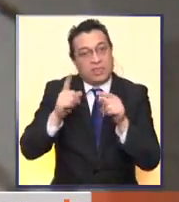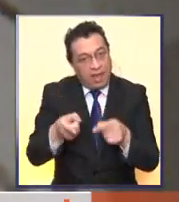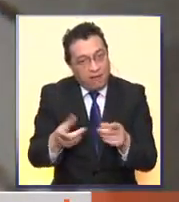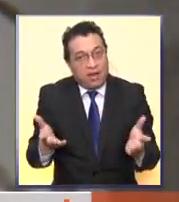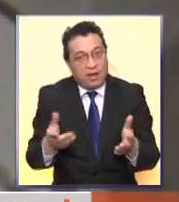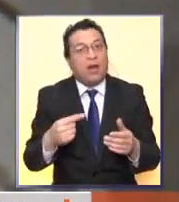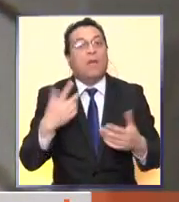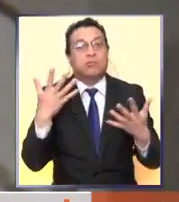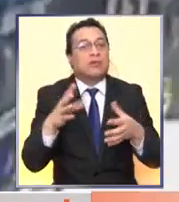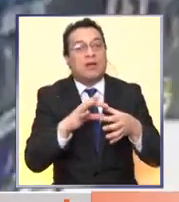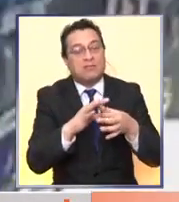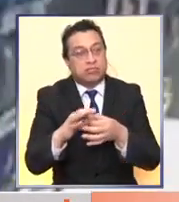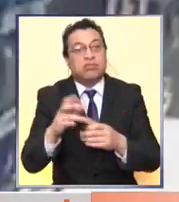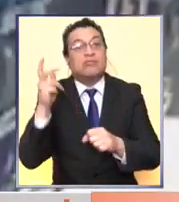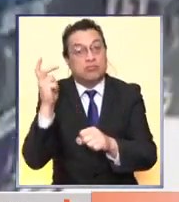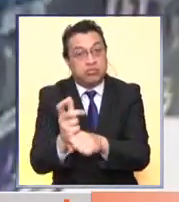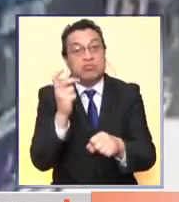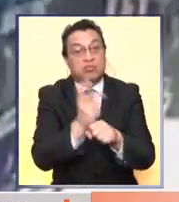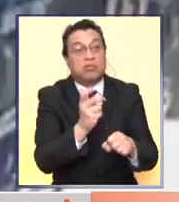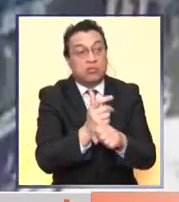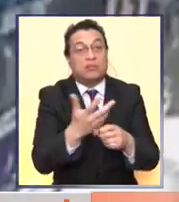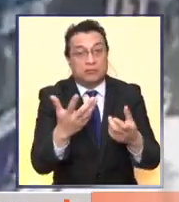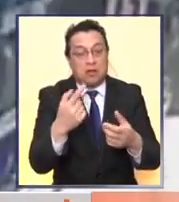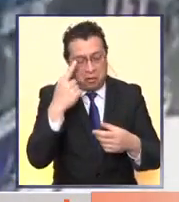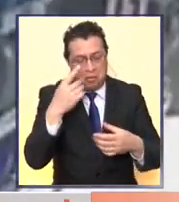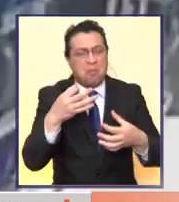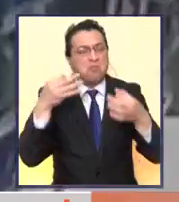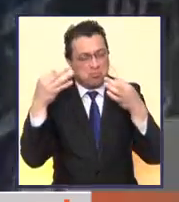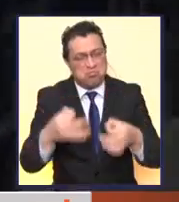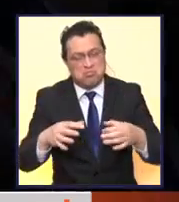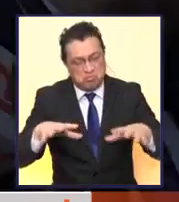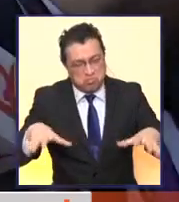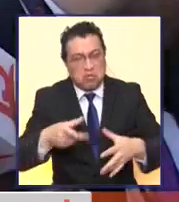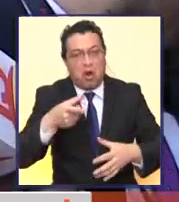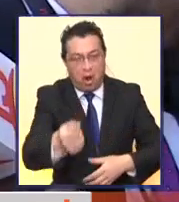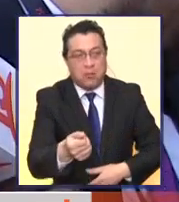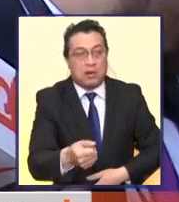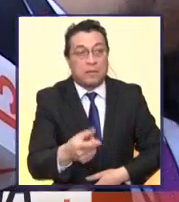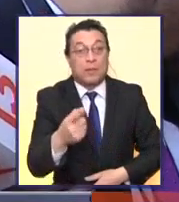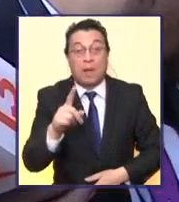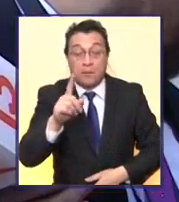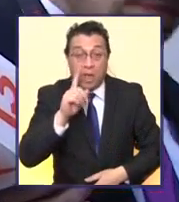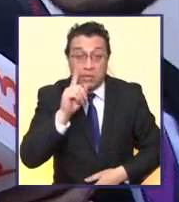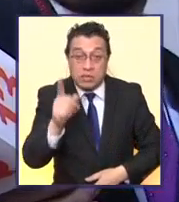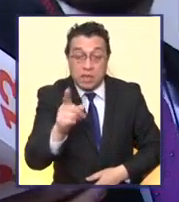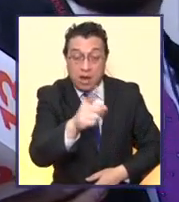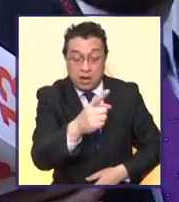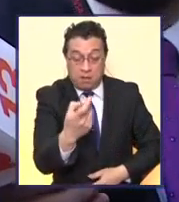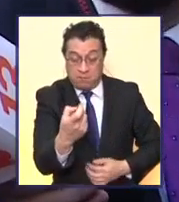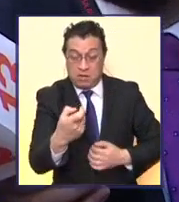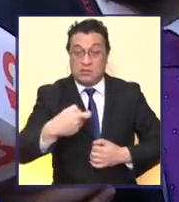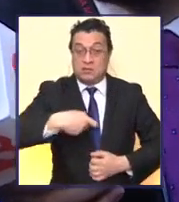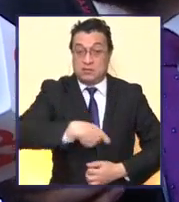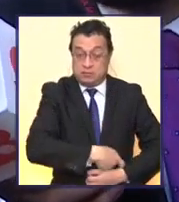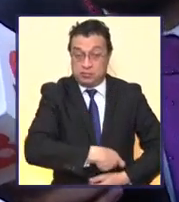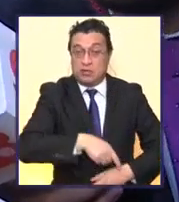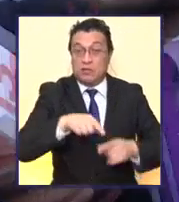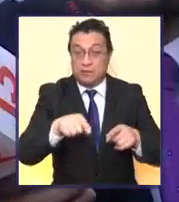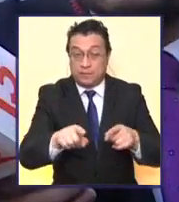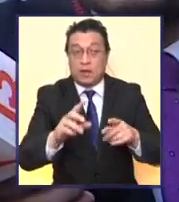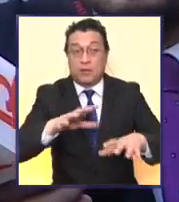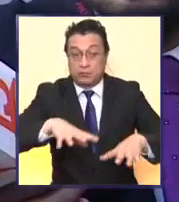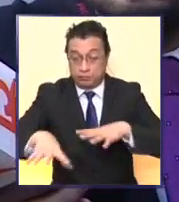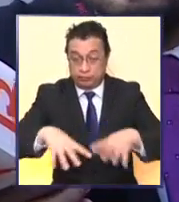estos hechos delictuales se convencieron. Quienes tienen el uso de las armas y desarrollan esa